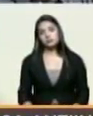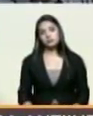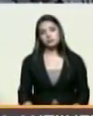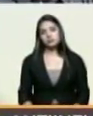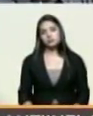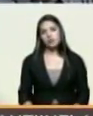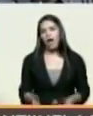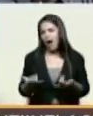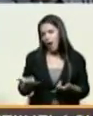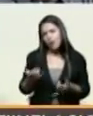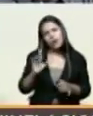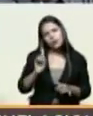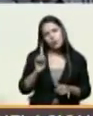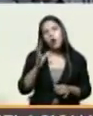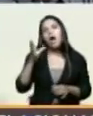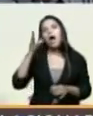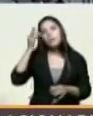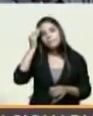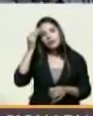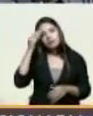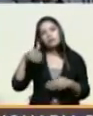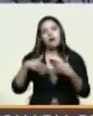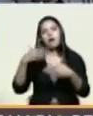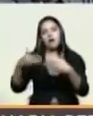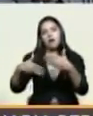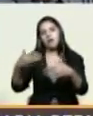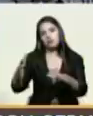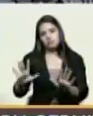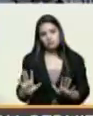Ahorita quizás no, hay el proceso de aprendizaje.